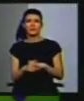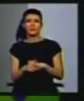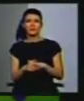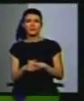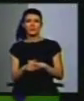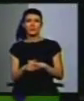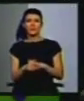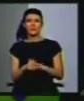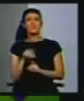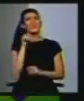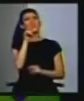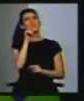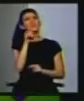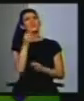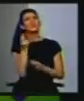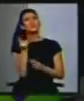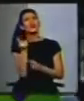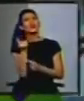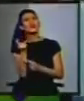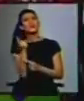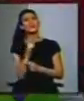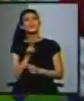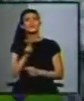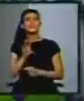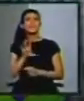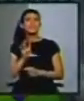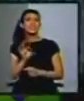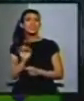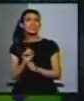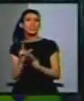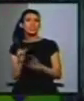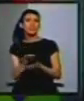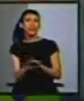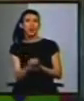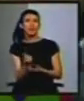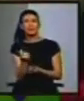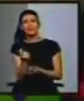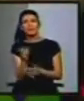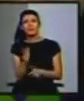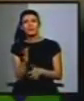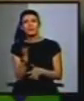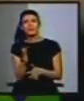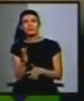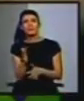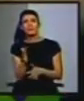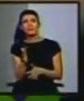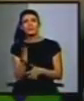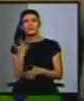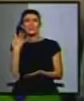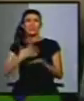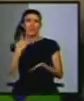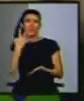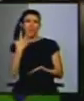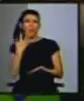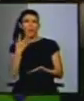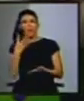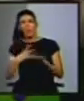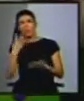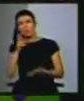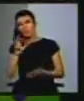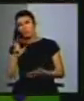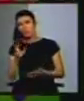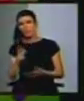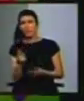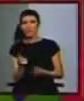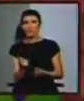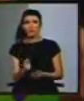Entonces, son historias. ¿Esas cuánto están? Están a 25 soles, que hace un valor de 5.000 pesos, 4.800